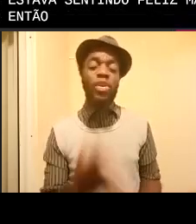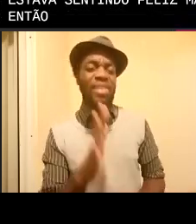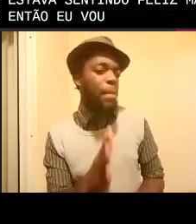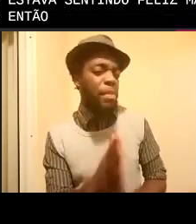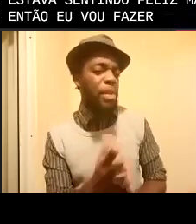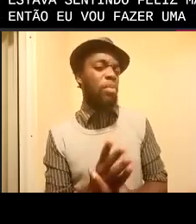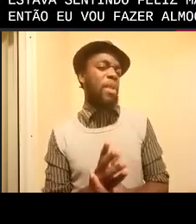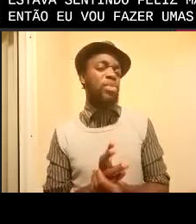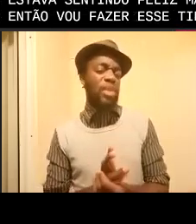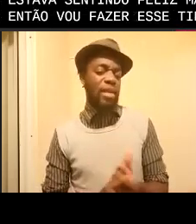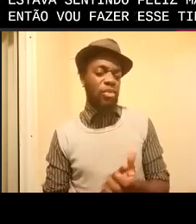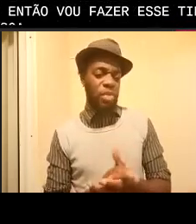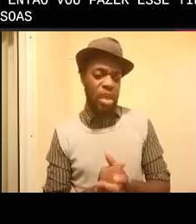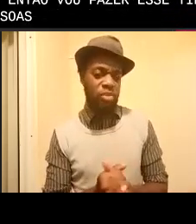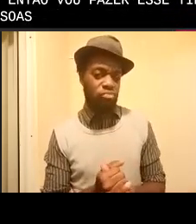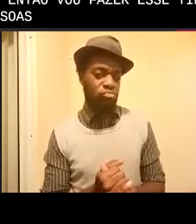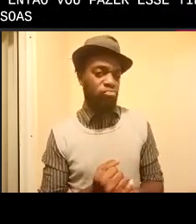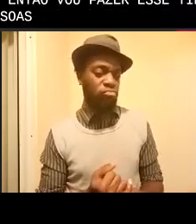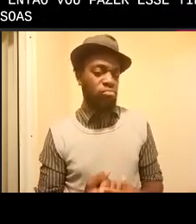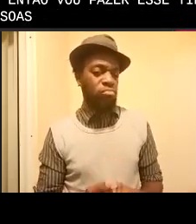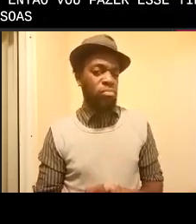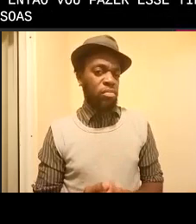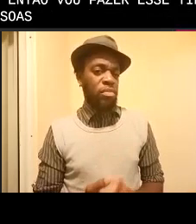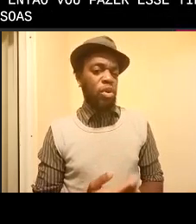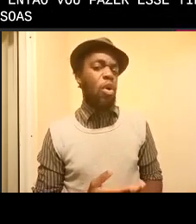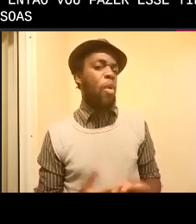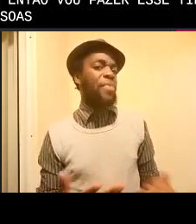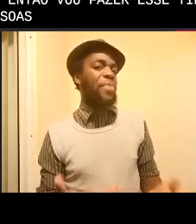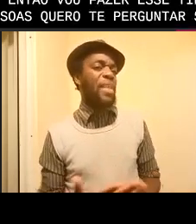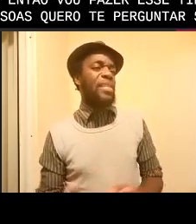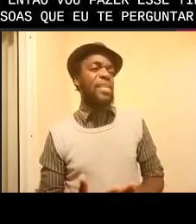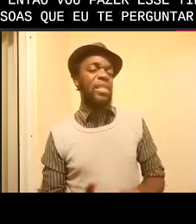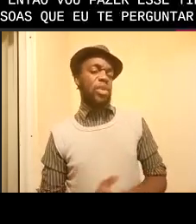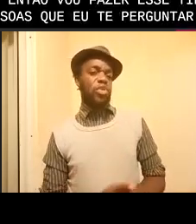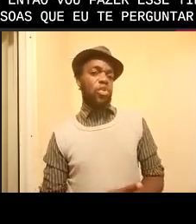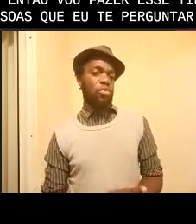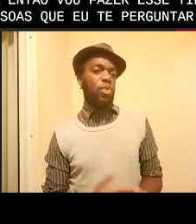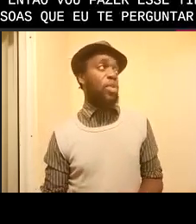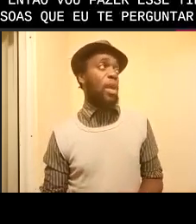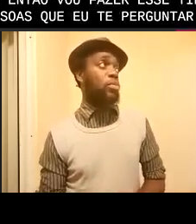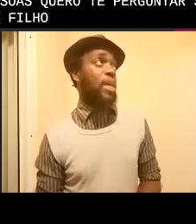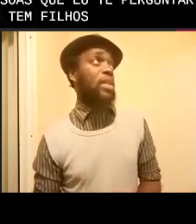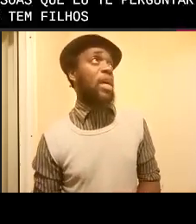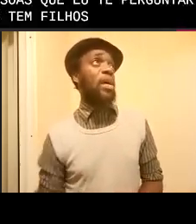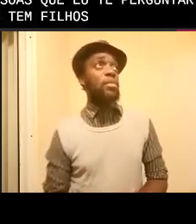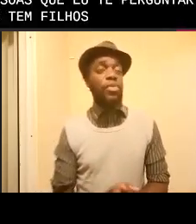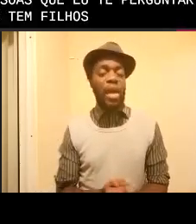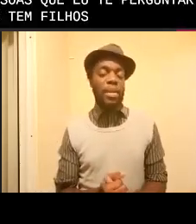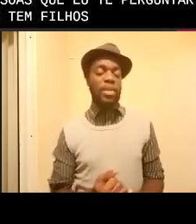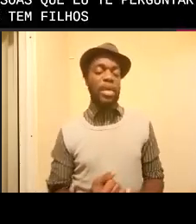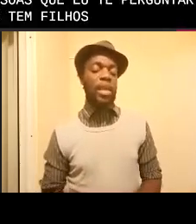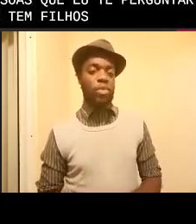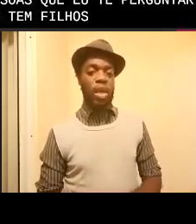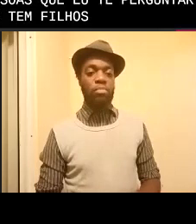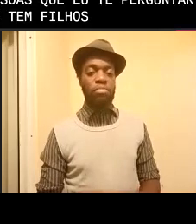eso? Quisiera primero preguntar sobre eso. ¿Cómo atender esa situación cuando una muchacha con